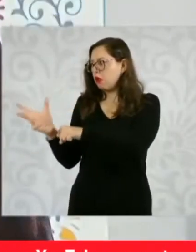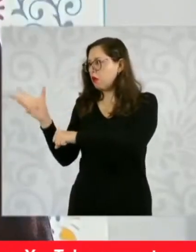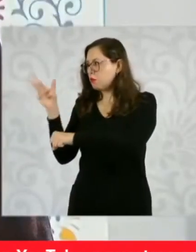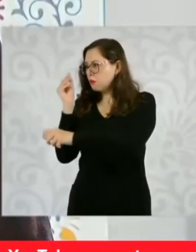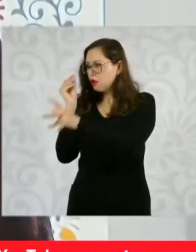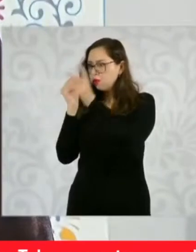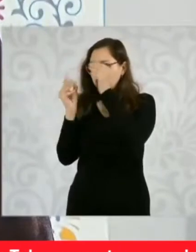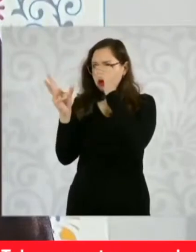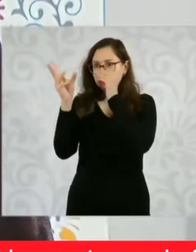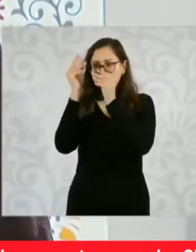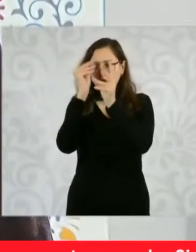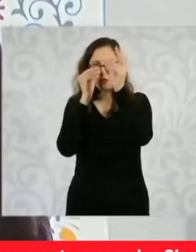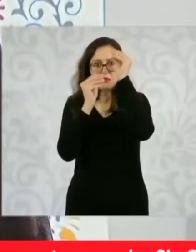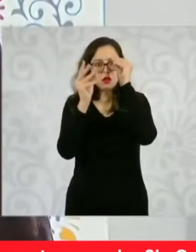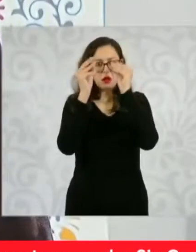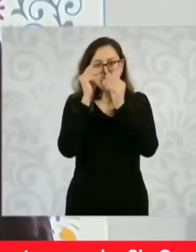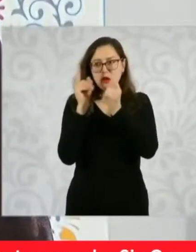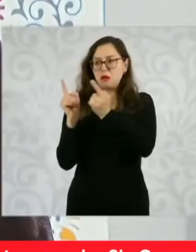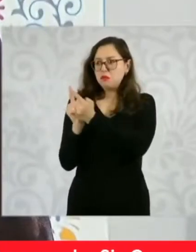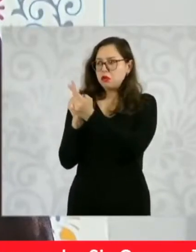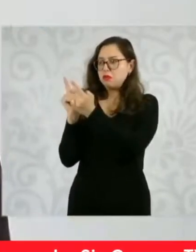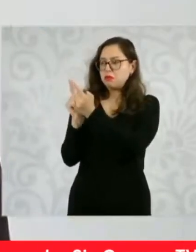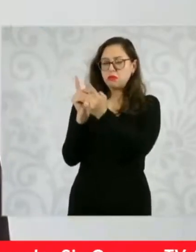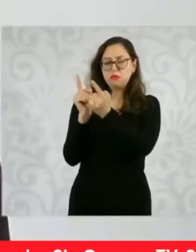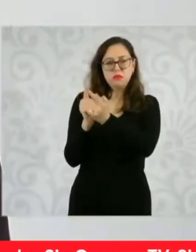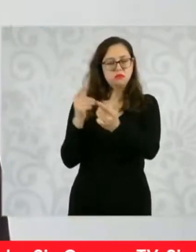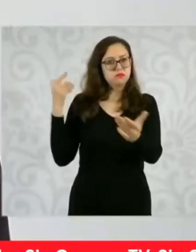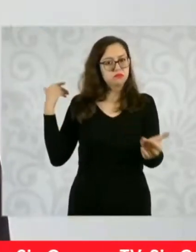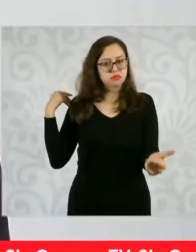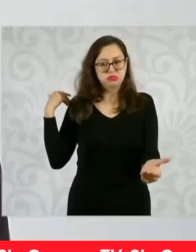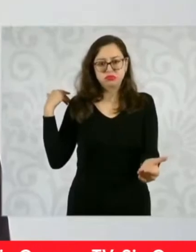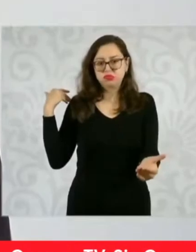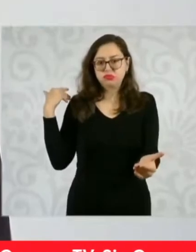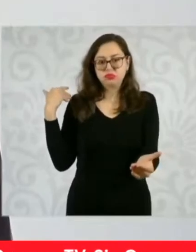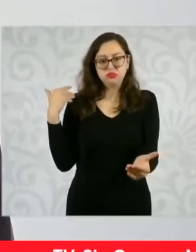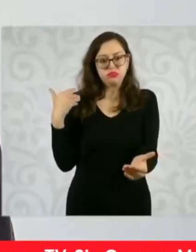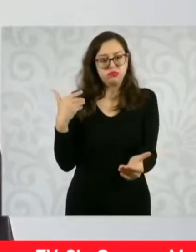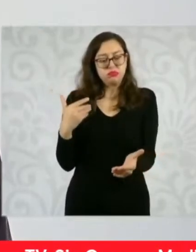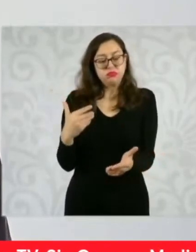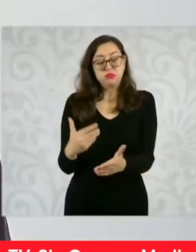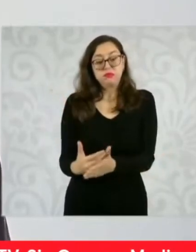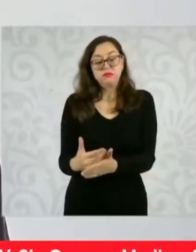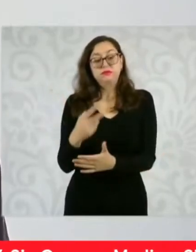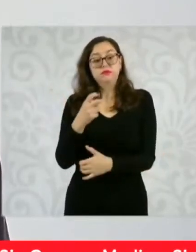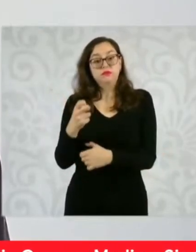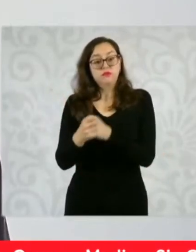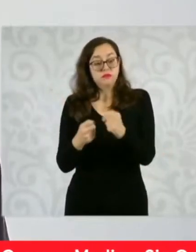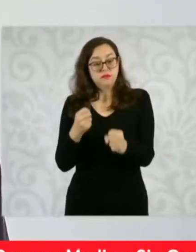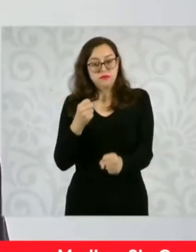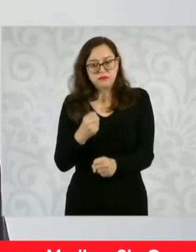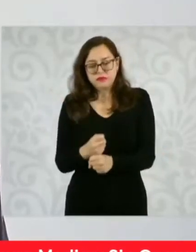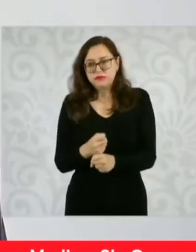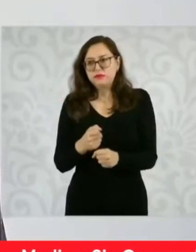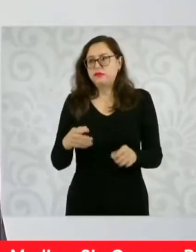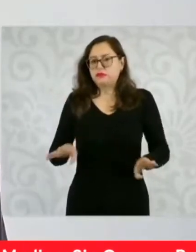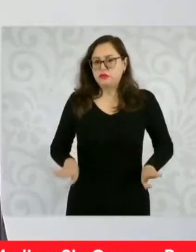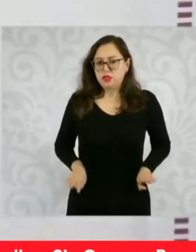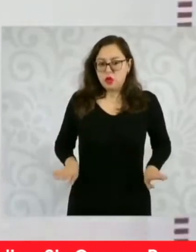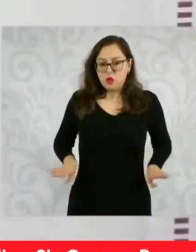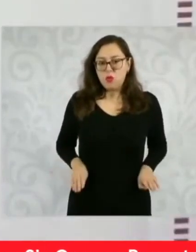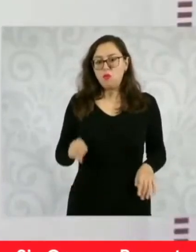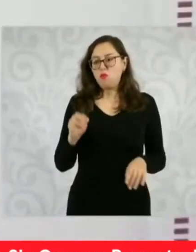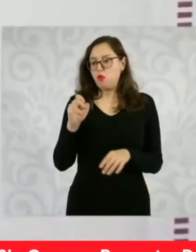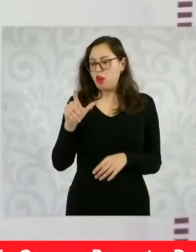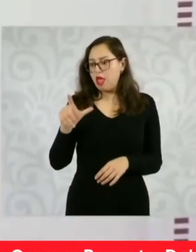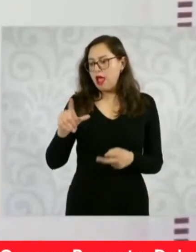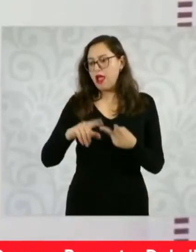civilizaciones que fueron hallando y juntas forjaron esos valores morales, científicos, estéticos,